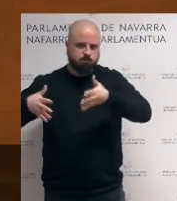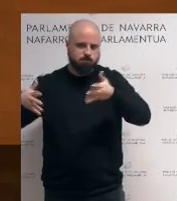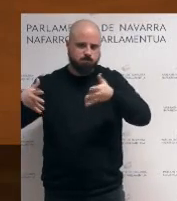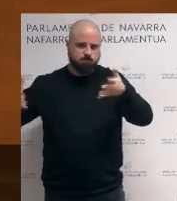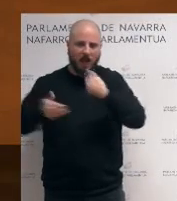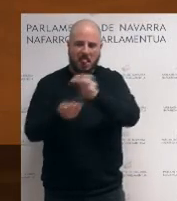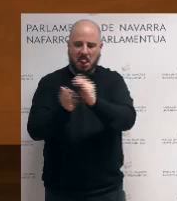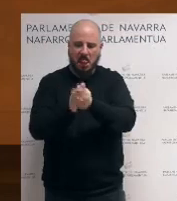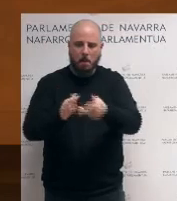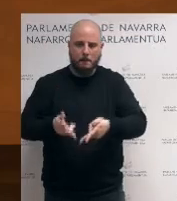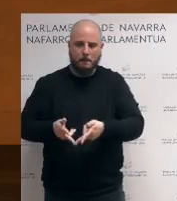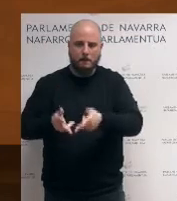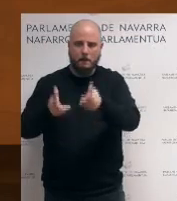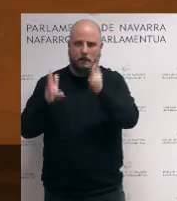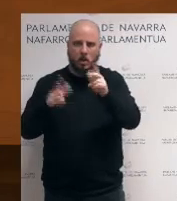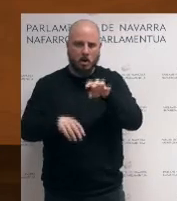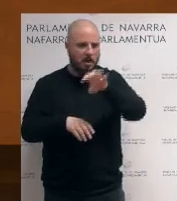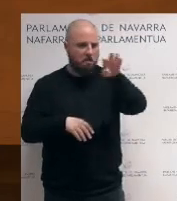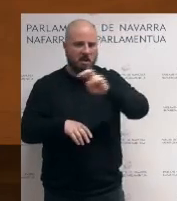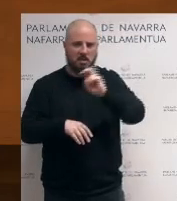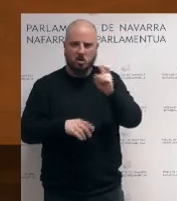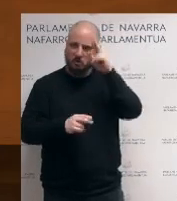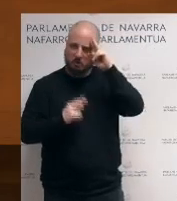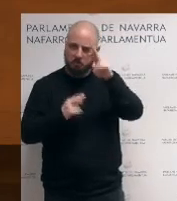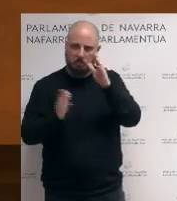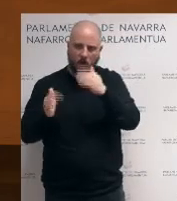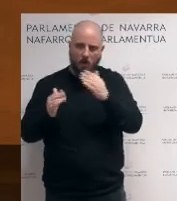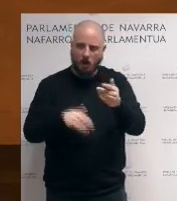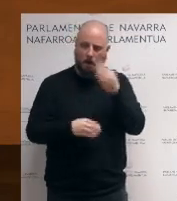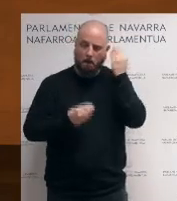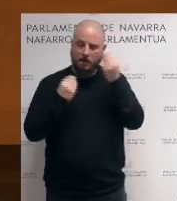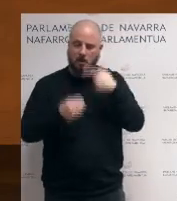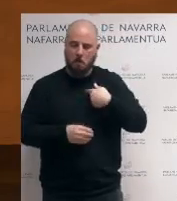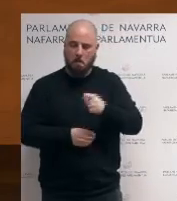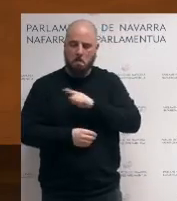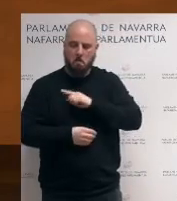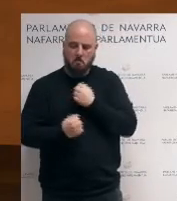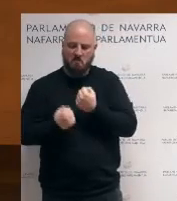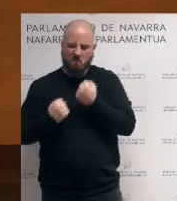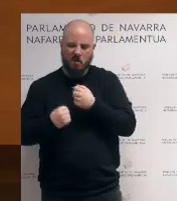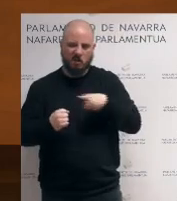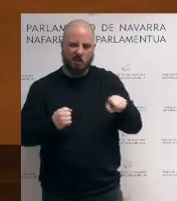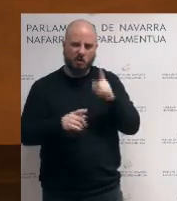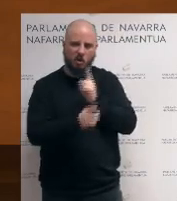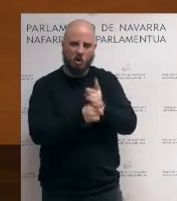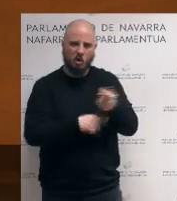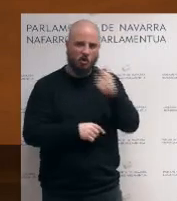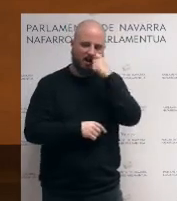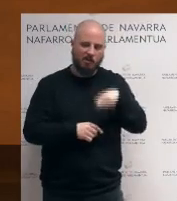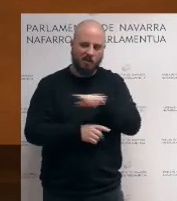internacional. Y porque creía que al tener mucho más poderío militar que su oponente iba a ser pan comido e iba a conseguir su